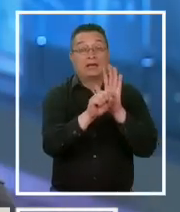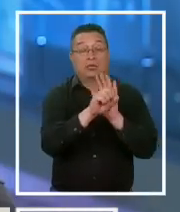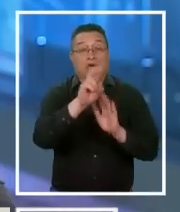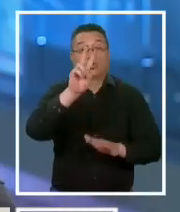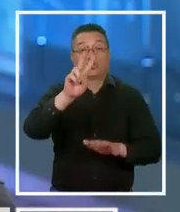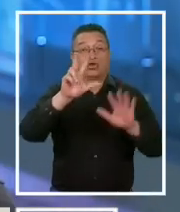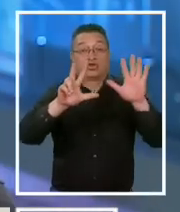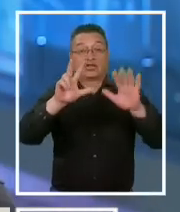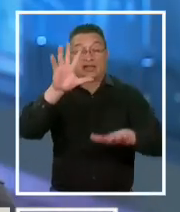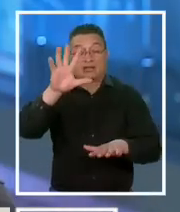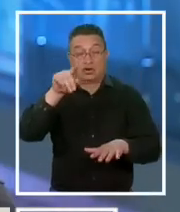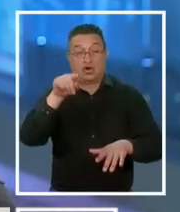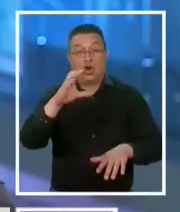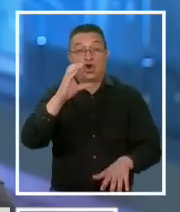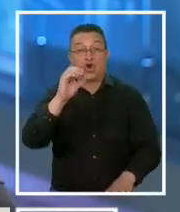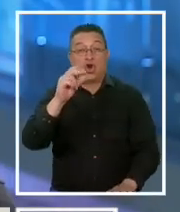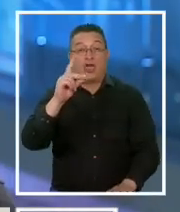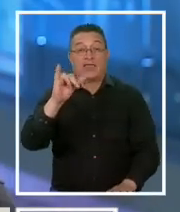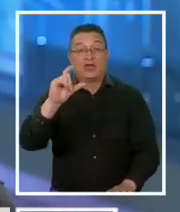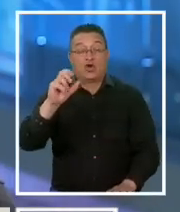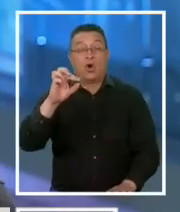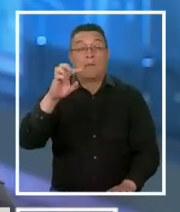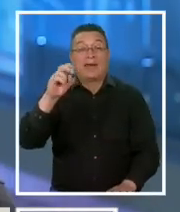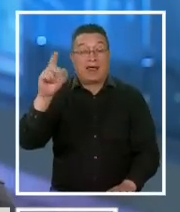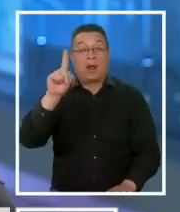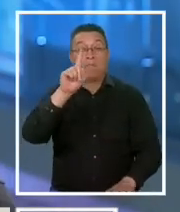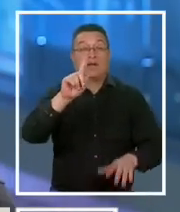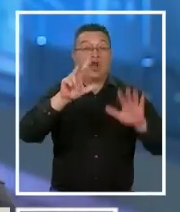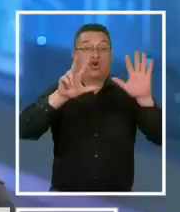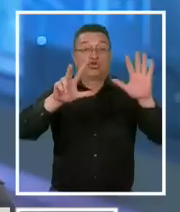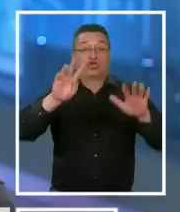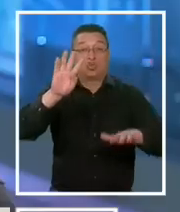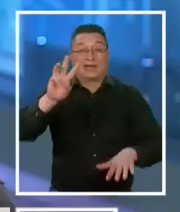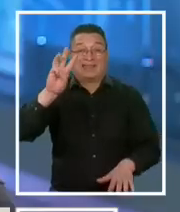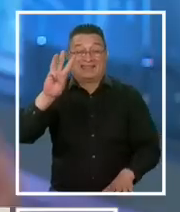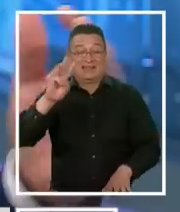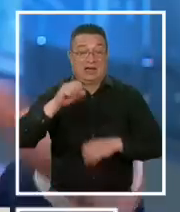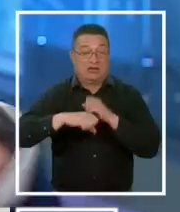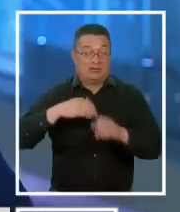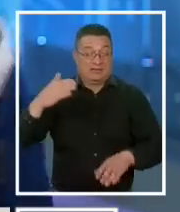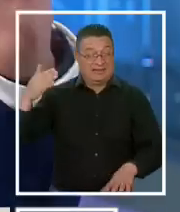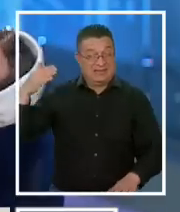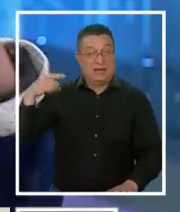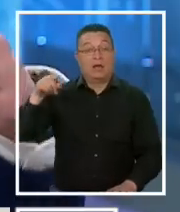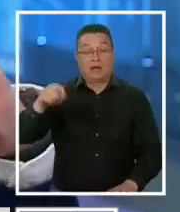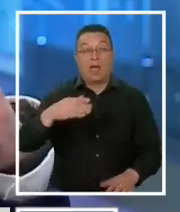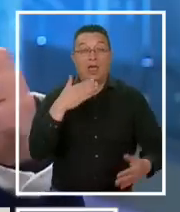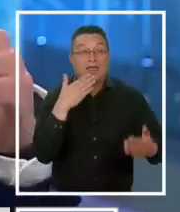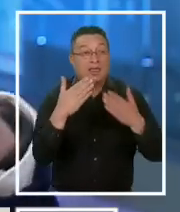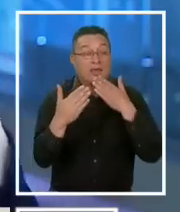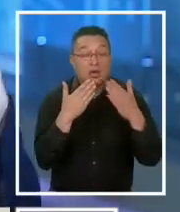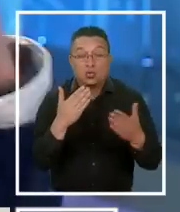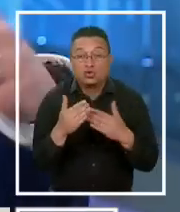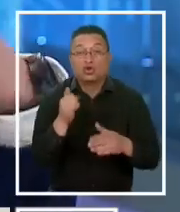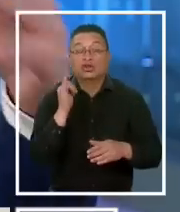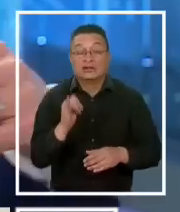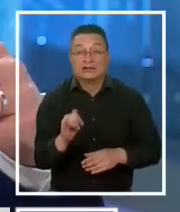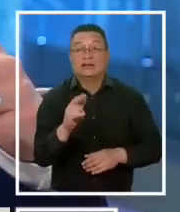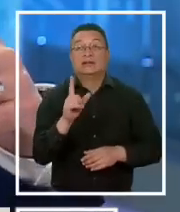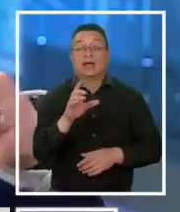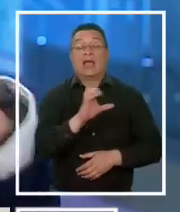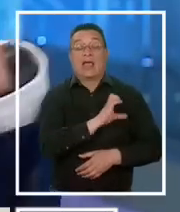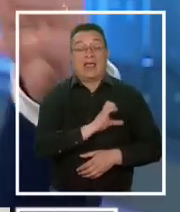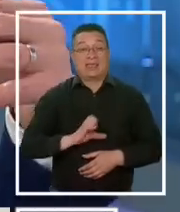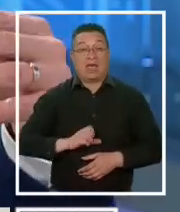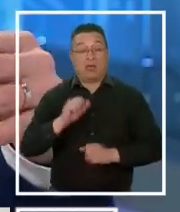285 del Código Penal que es una norma que viene en el año 1843 ya y había una había toda una discusión respecto a ese estado no